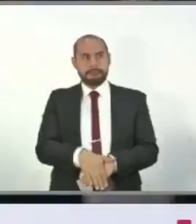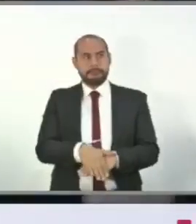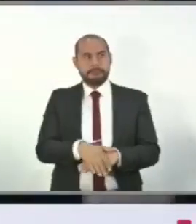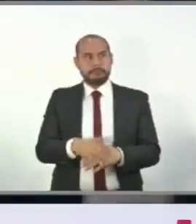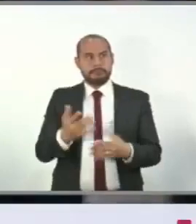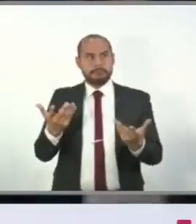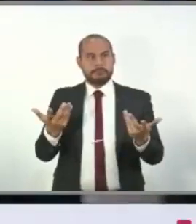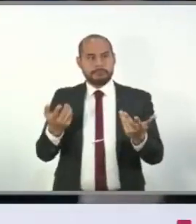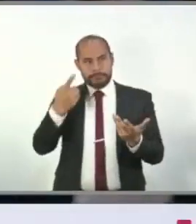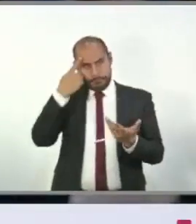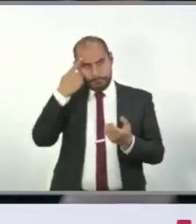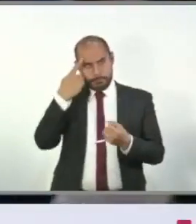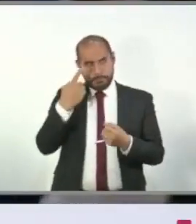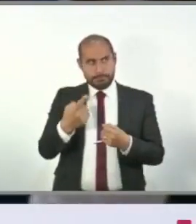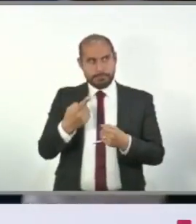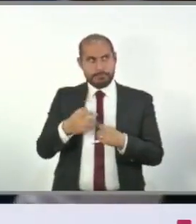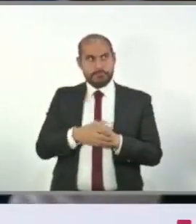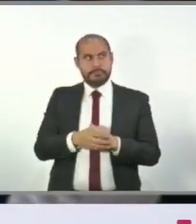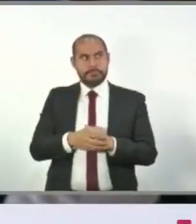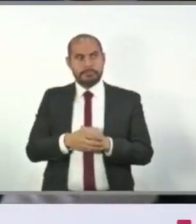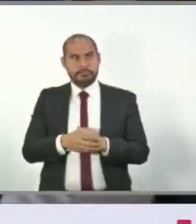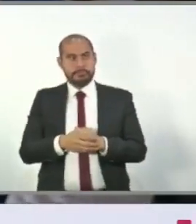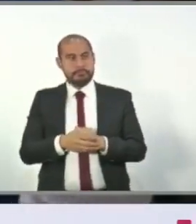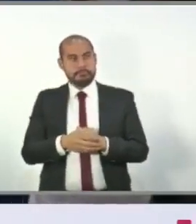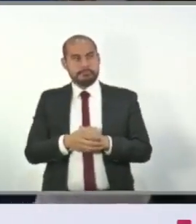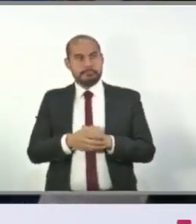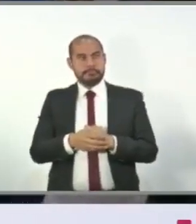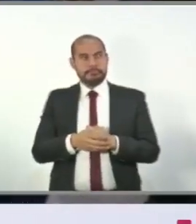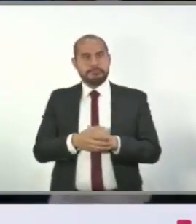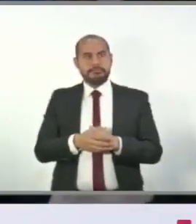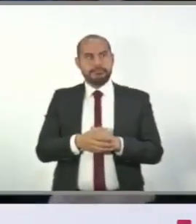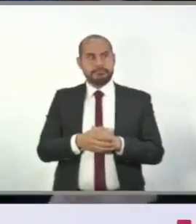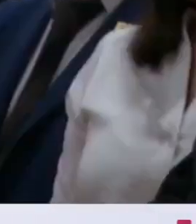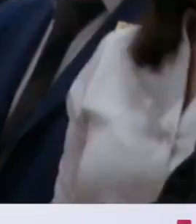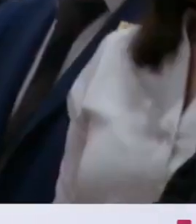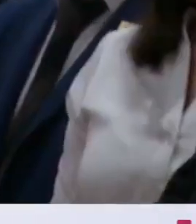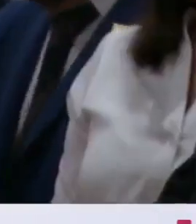Cristo y cada quien se alimenta de nuestro Señor.